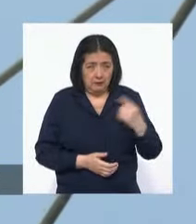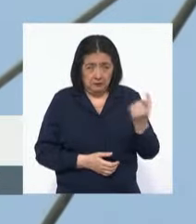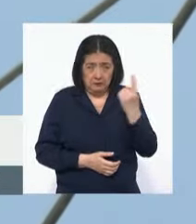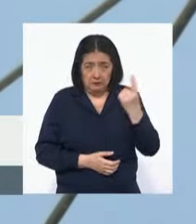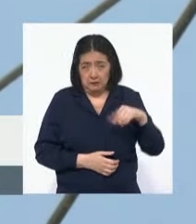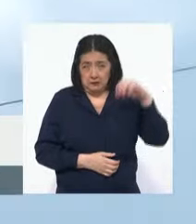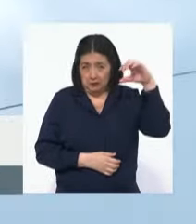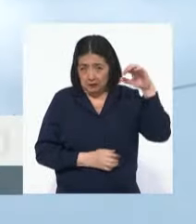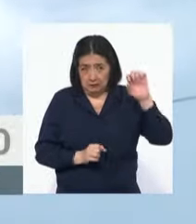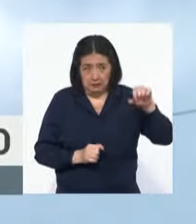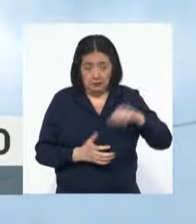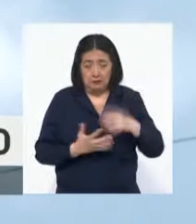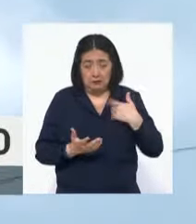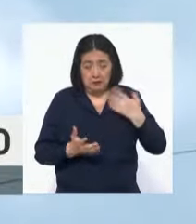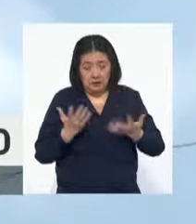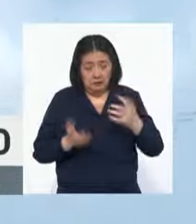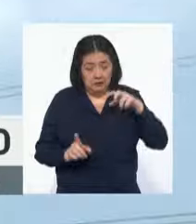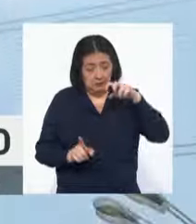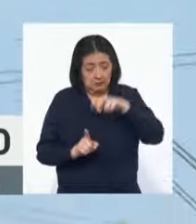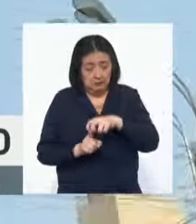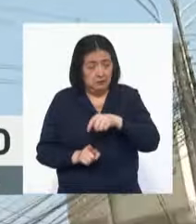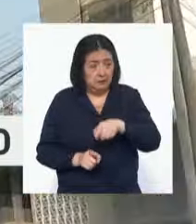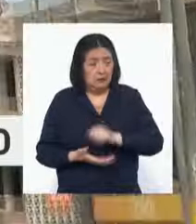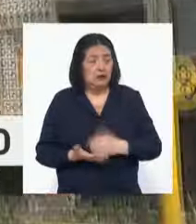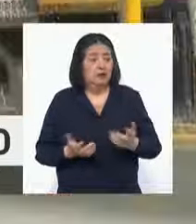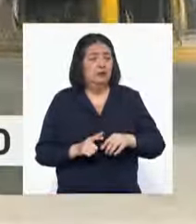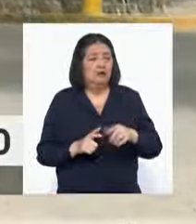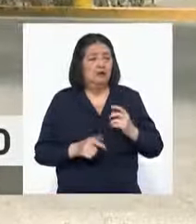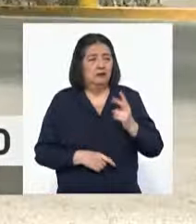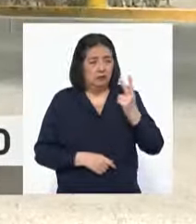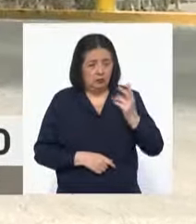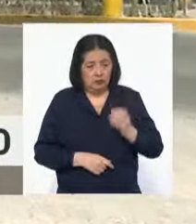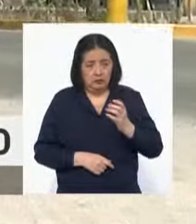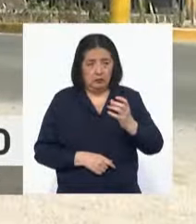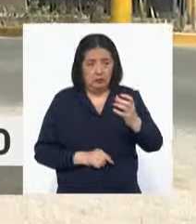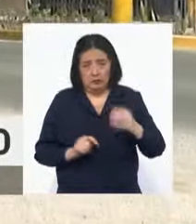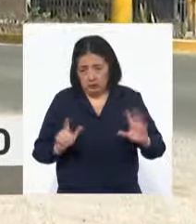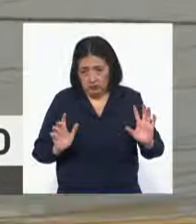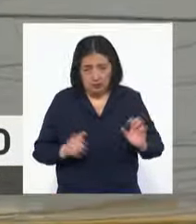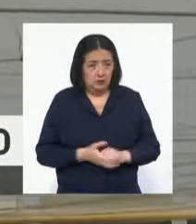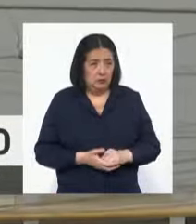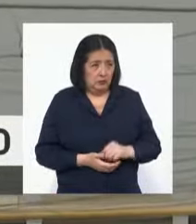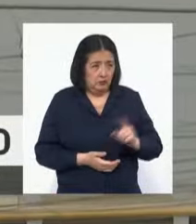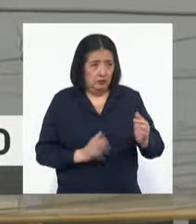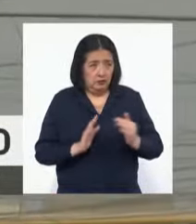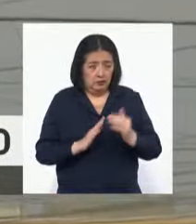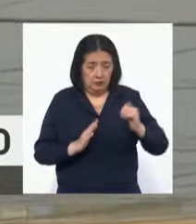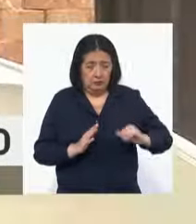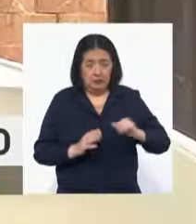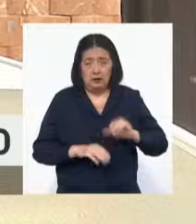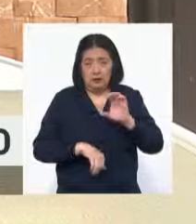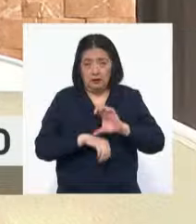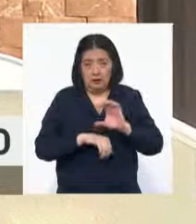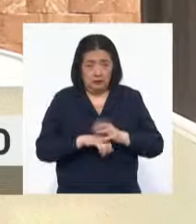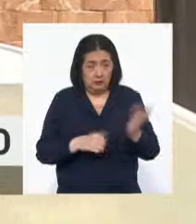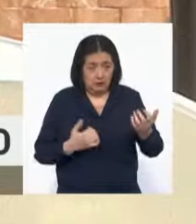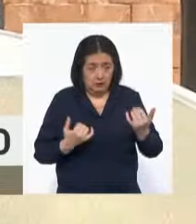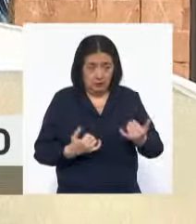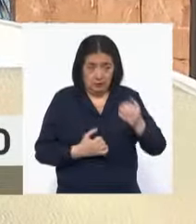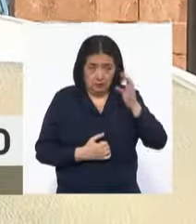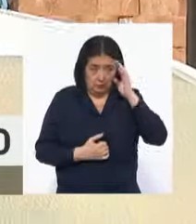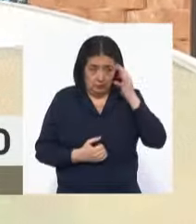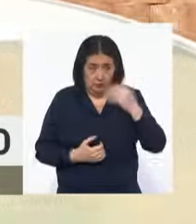de seguridad que podría haber captado el crimen es la que está ubicada a 2 cuadras del lugar de los hechos y es de la Municipalidad de Comas. La policía